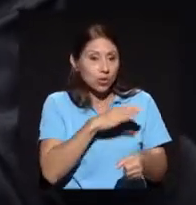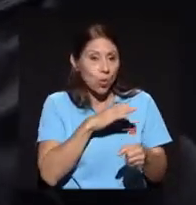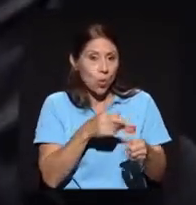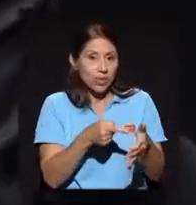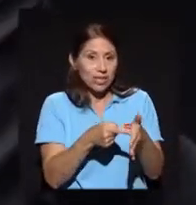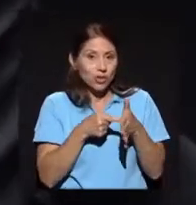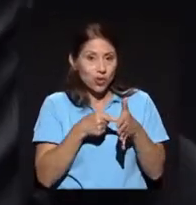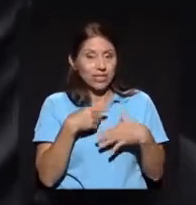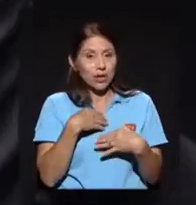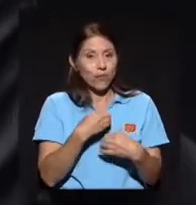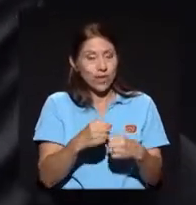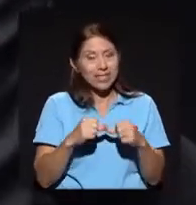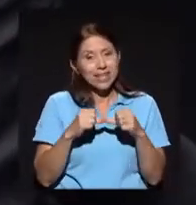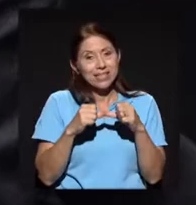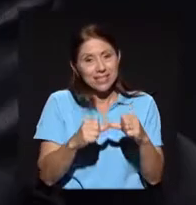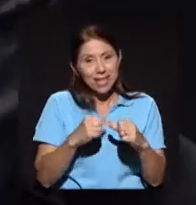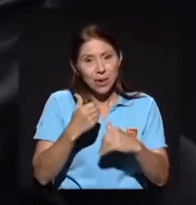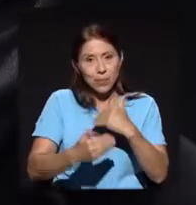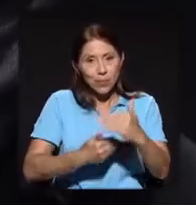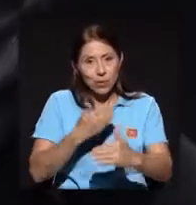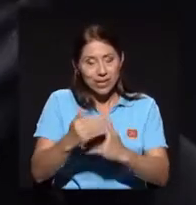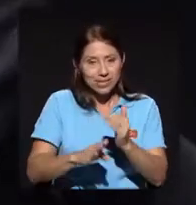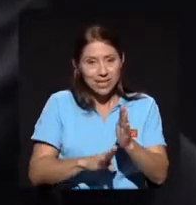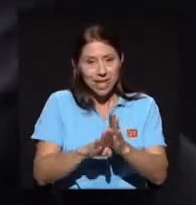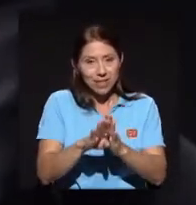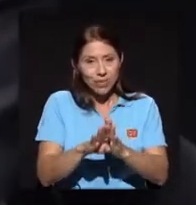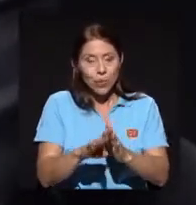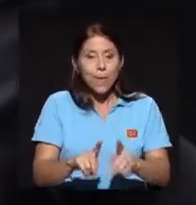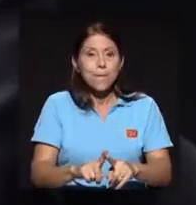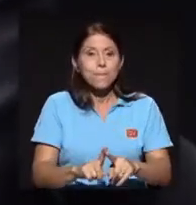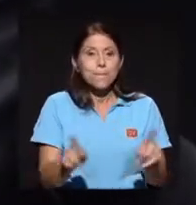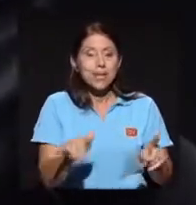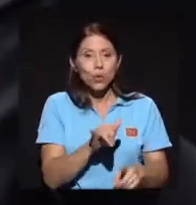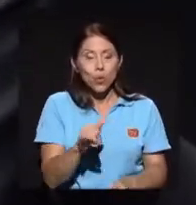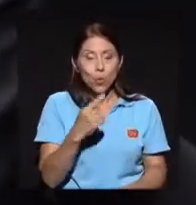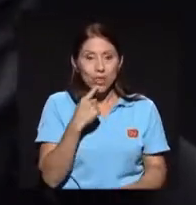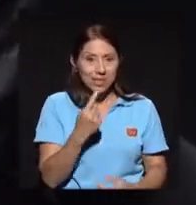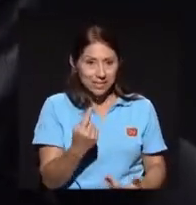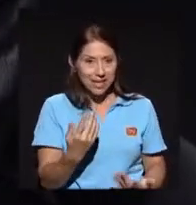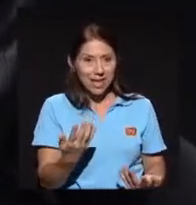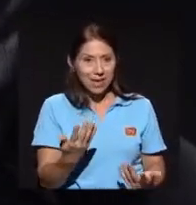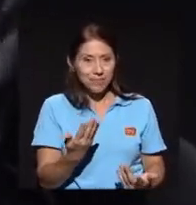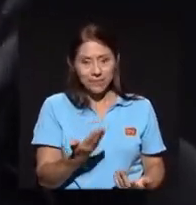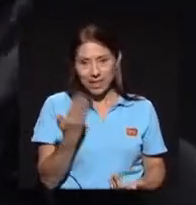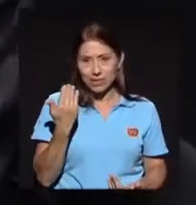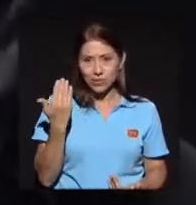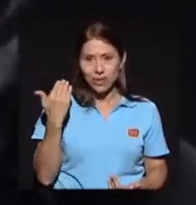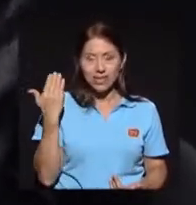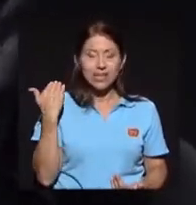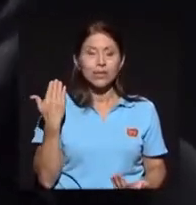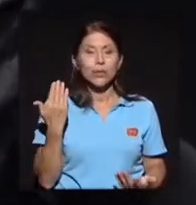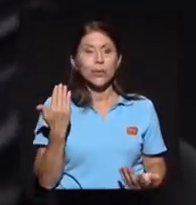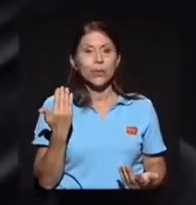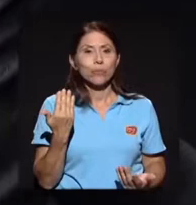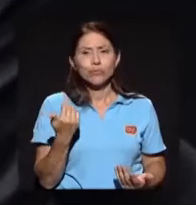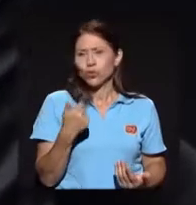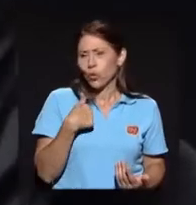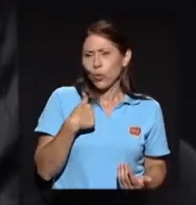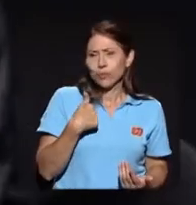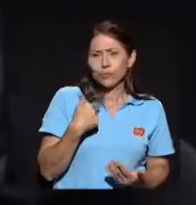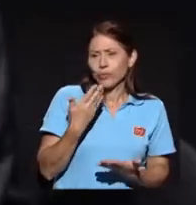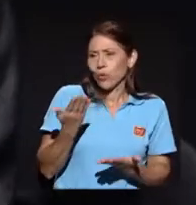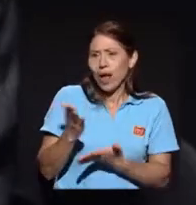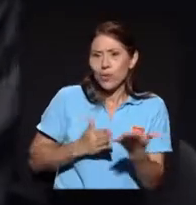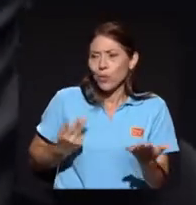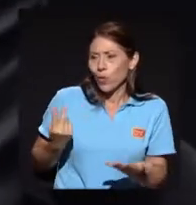sigan progresando pero como decía ahí hace un ratito yo o alguno de los